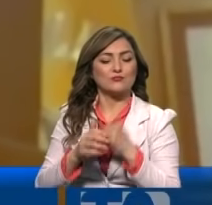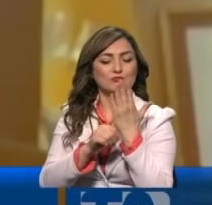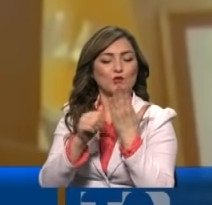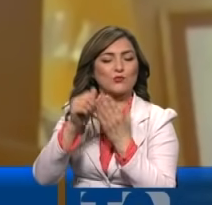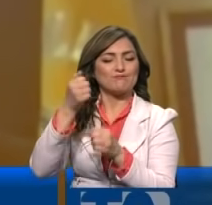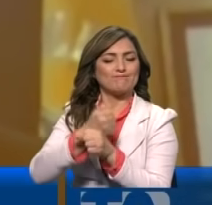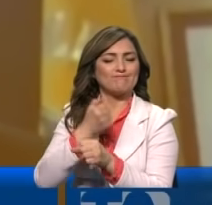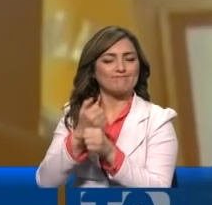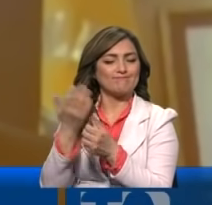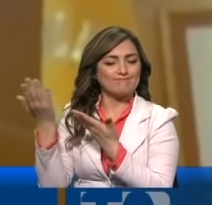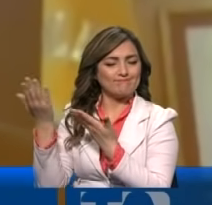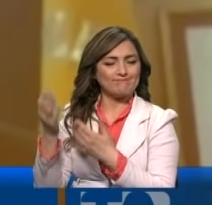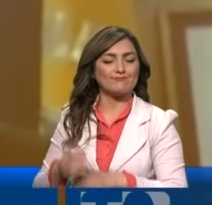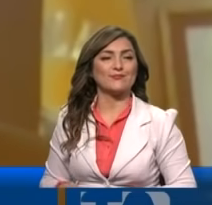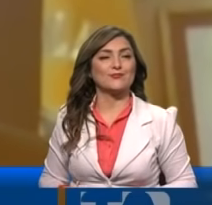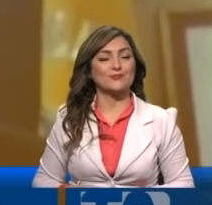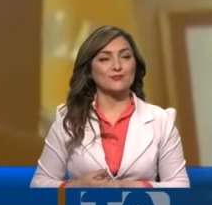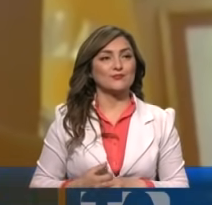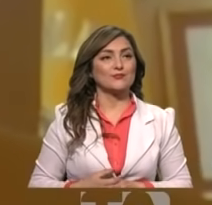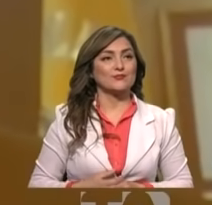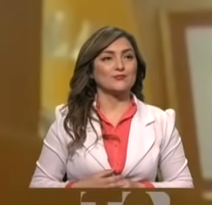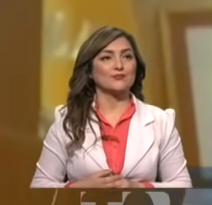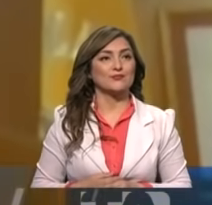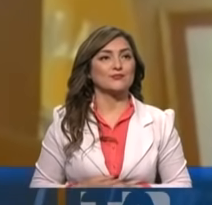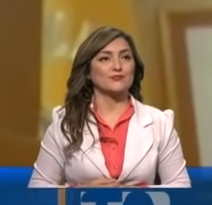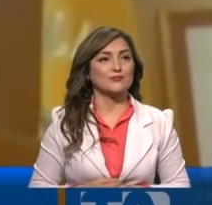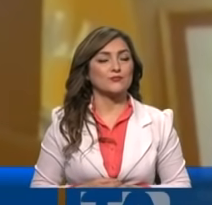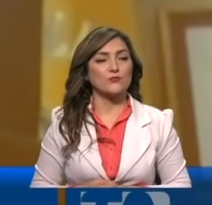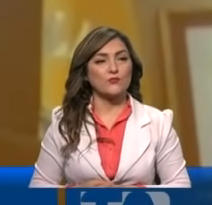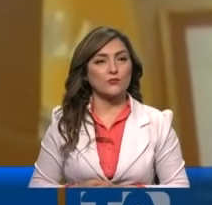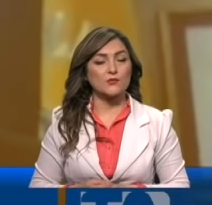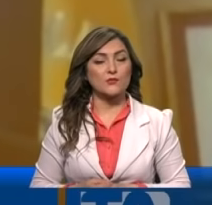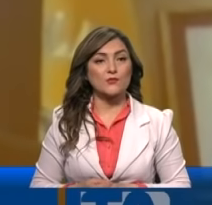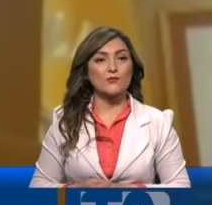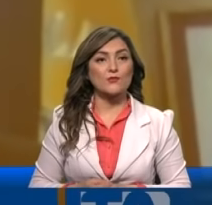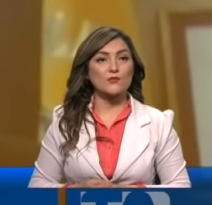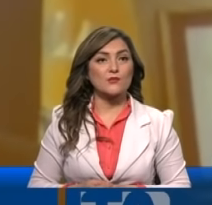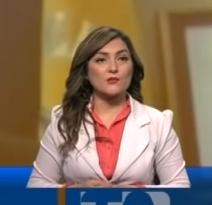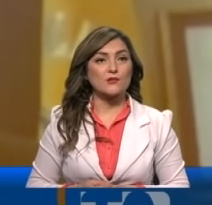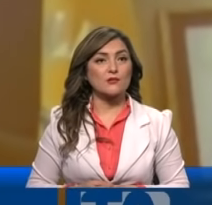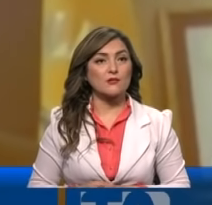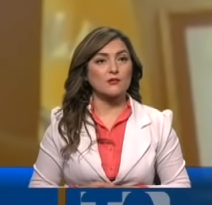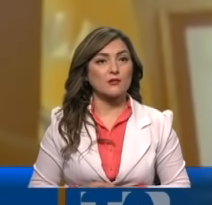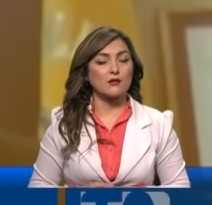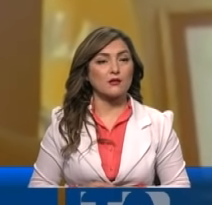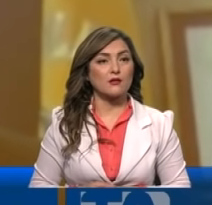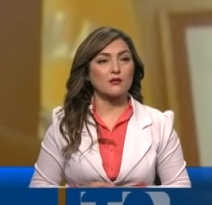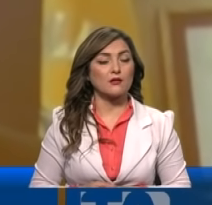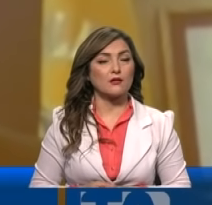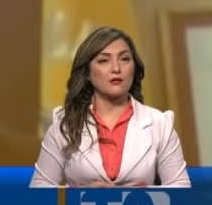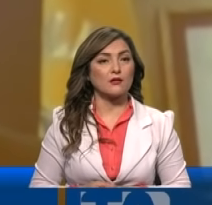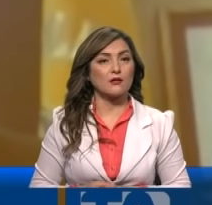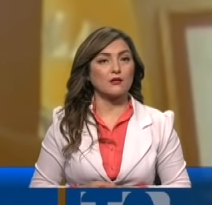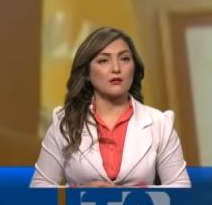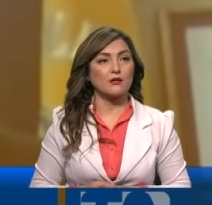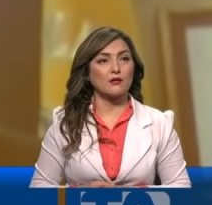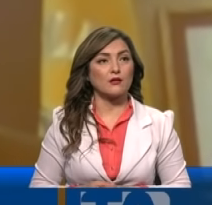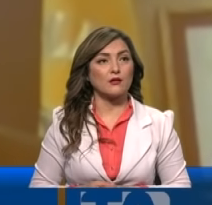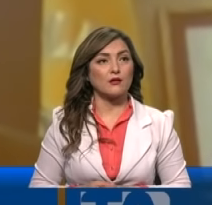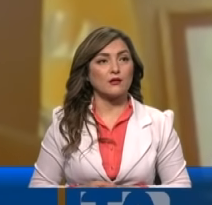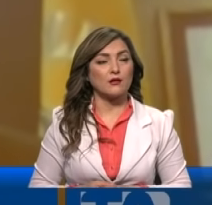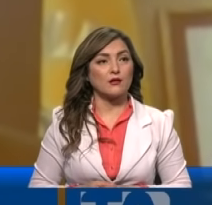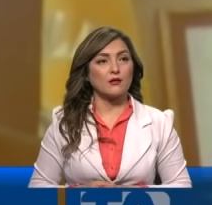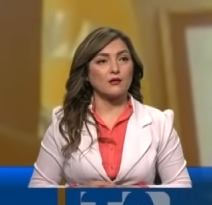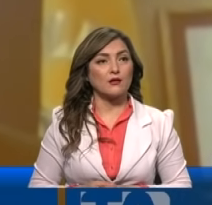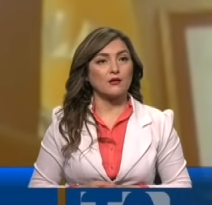de Trabajo, Patricio Donoso. Siguiendo aquí esos insumos, hemos de tener o esperar el momento preciso,